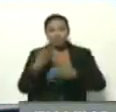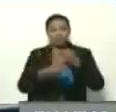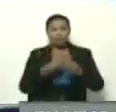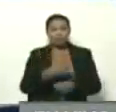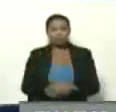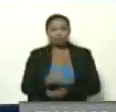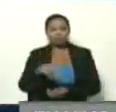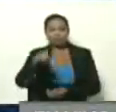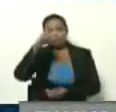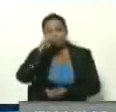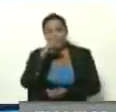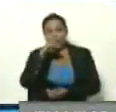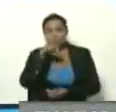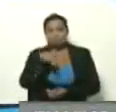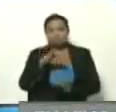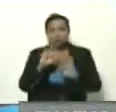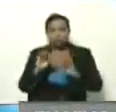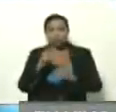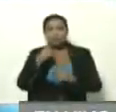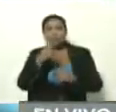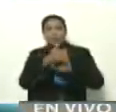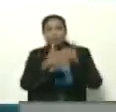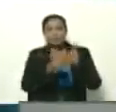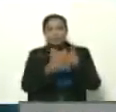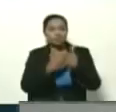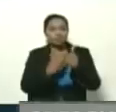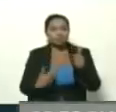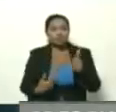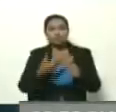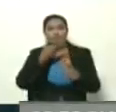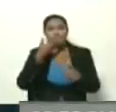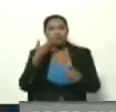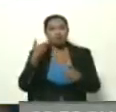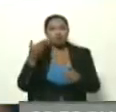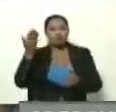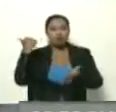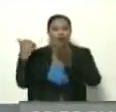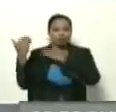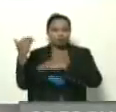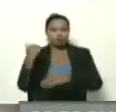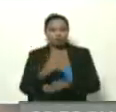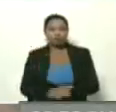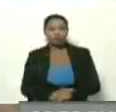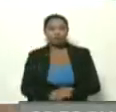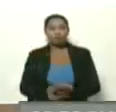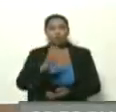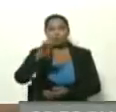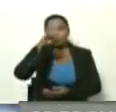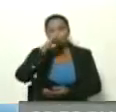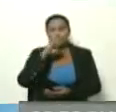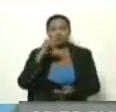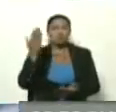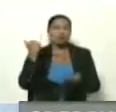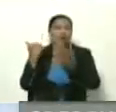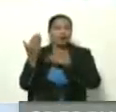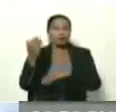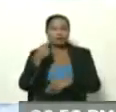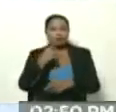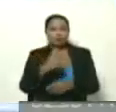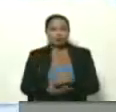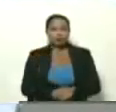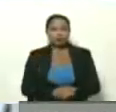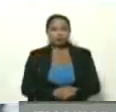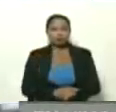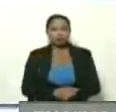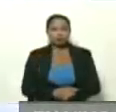año fue, me dice la vicepresidenta, fue mejor que los anteriores, los 4 años anteriores al menos,